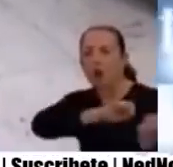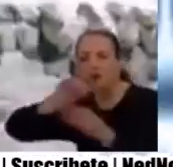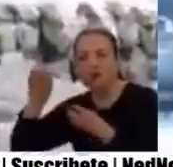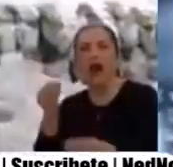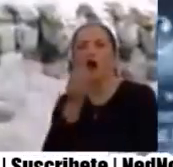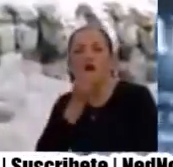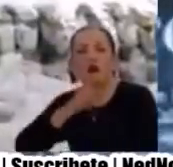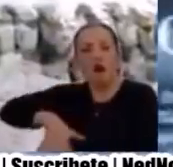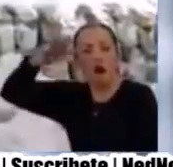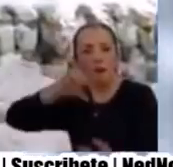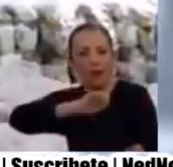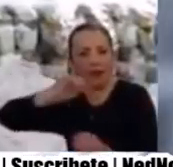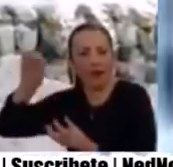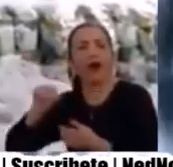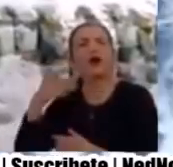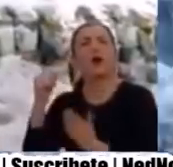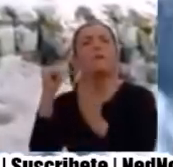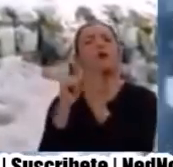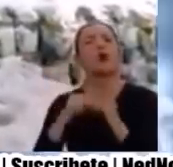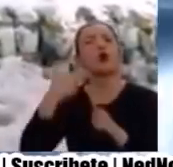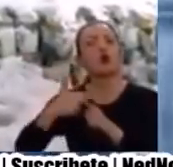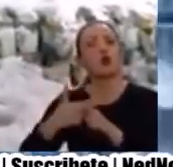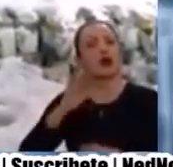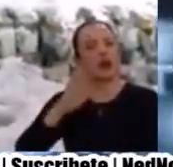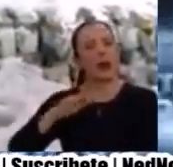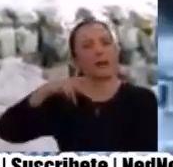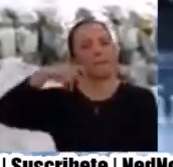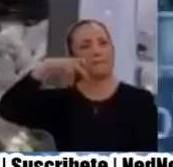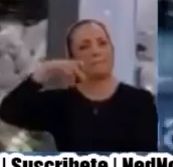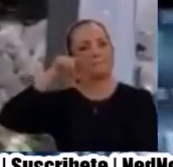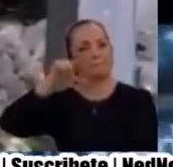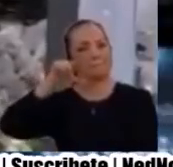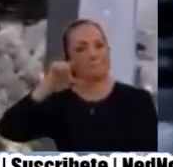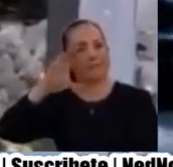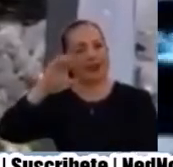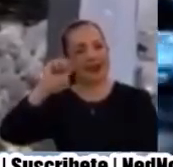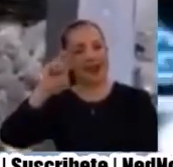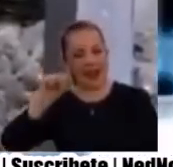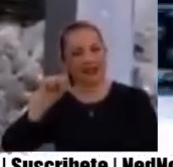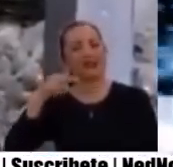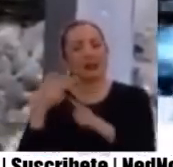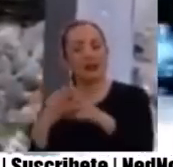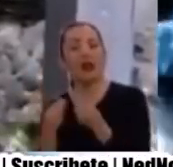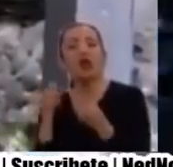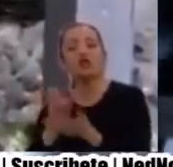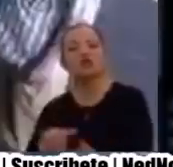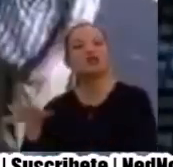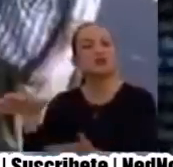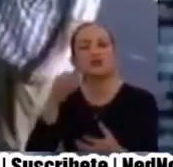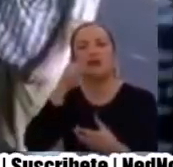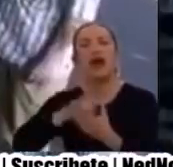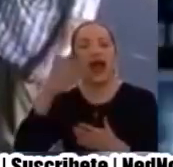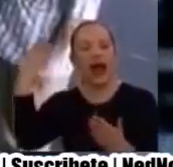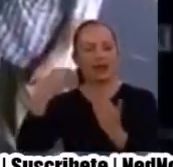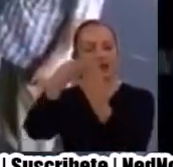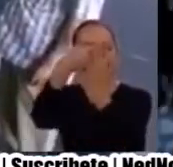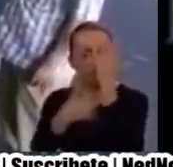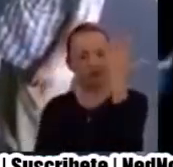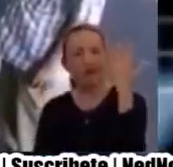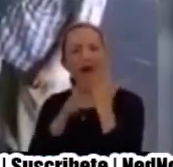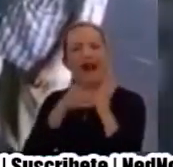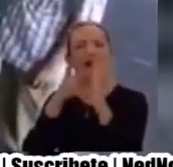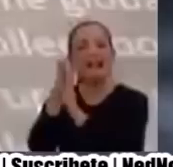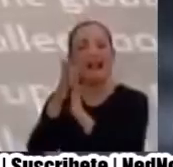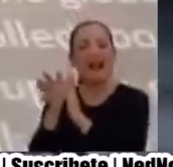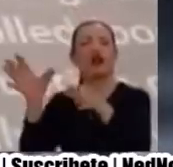archipiélago un proceso de indemnización en contra del estado de cabo verde por daños patrimoniales y de la imagen de